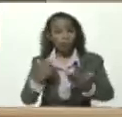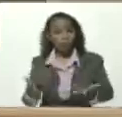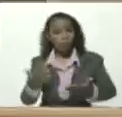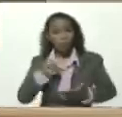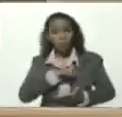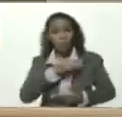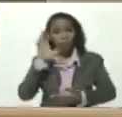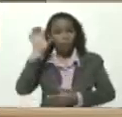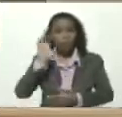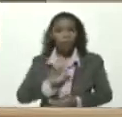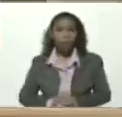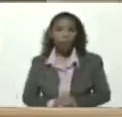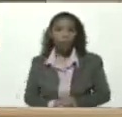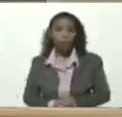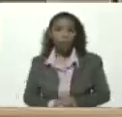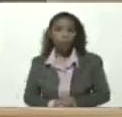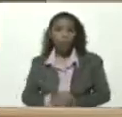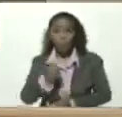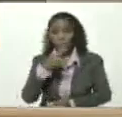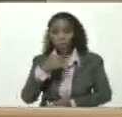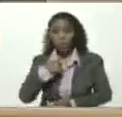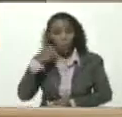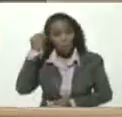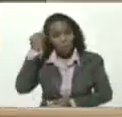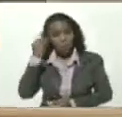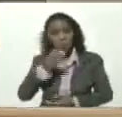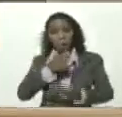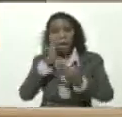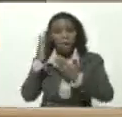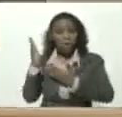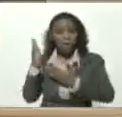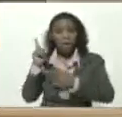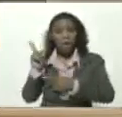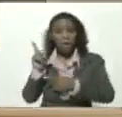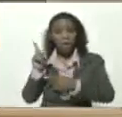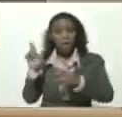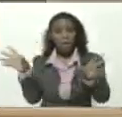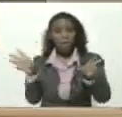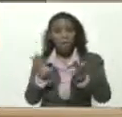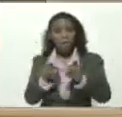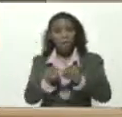nuestra patria. Bueno, yo creo que con esto, yo creo que concluyo